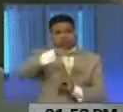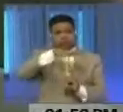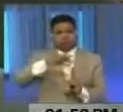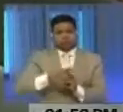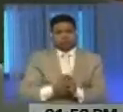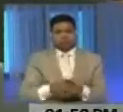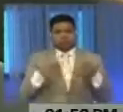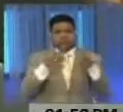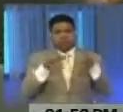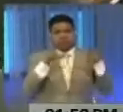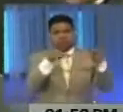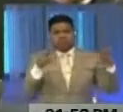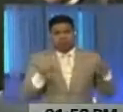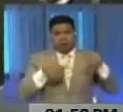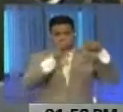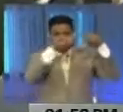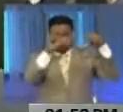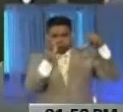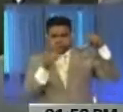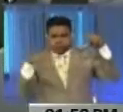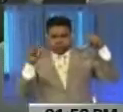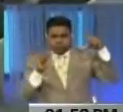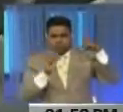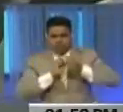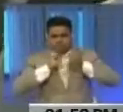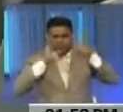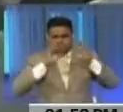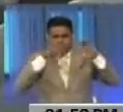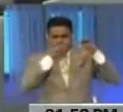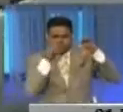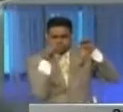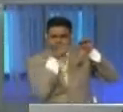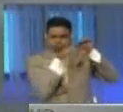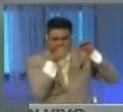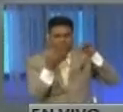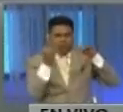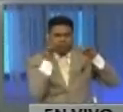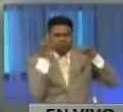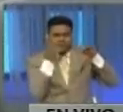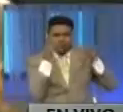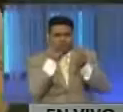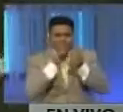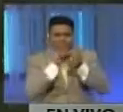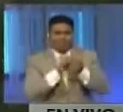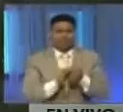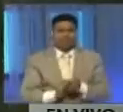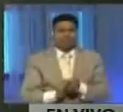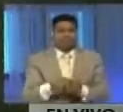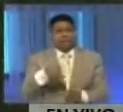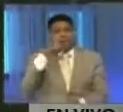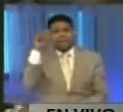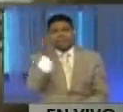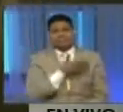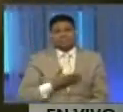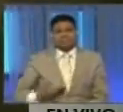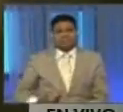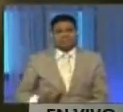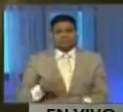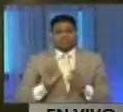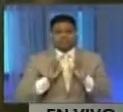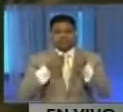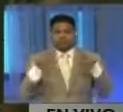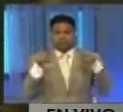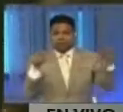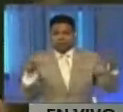minero del Orinoco. Recordemos que fue en febrero del presente año que el presidente de la República, Nicolás Maduro, activó esta zona